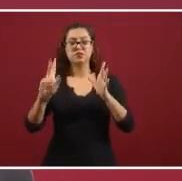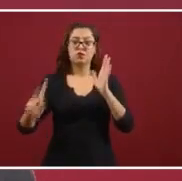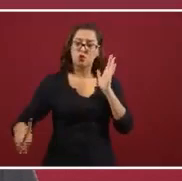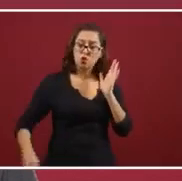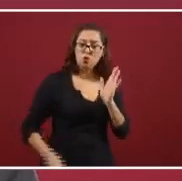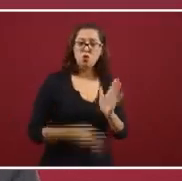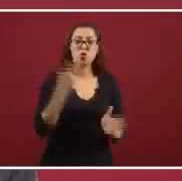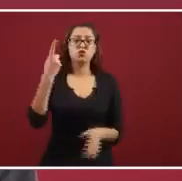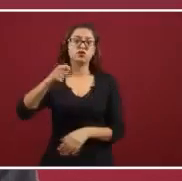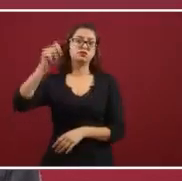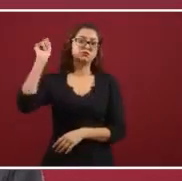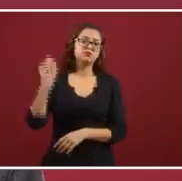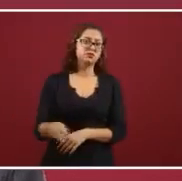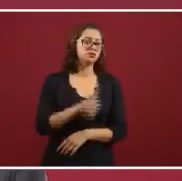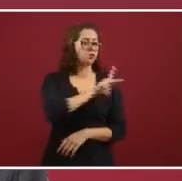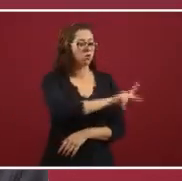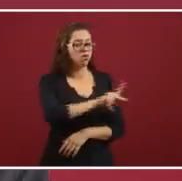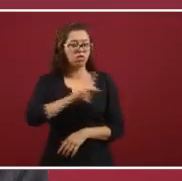volvemos a lo mismo,